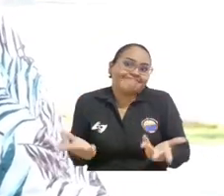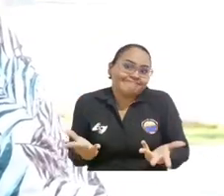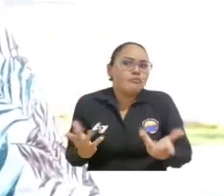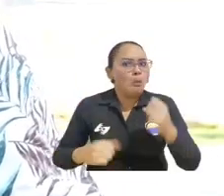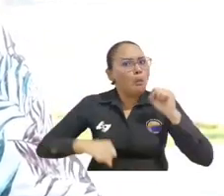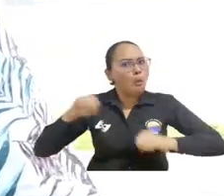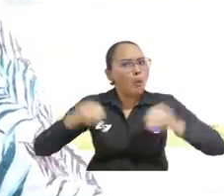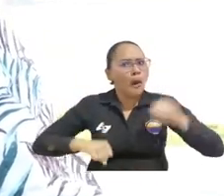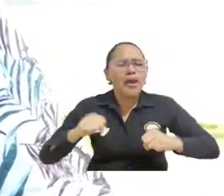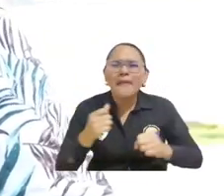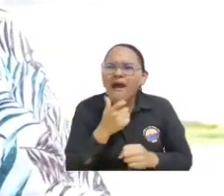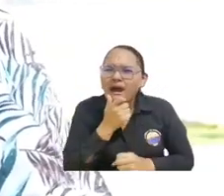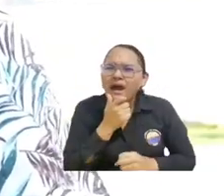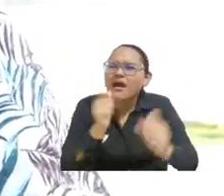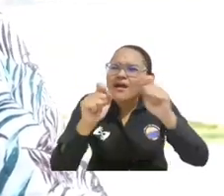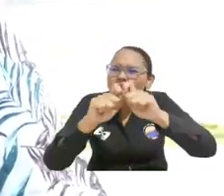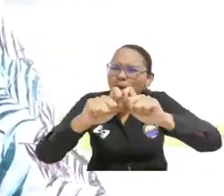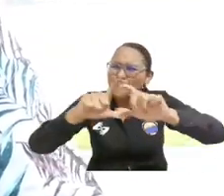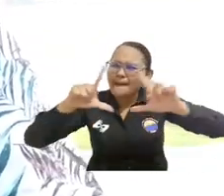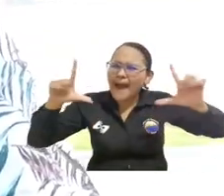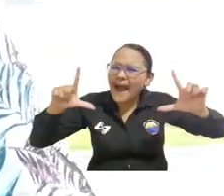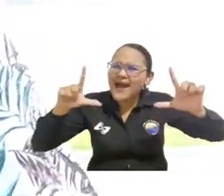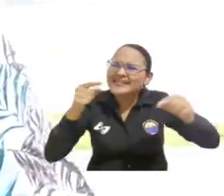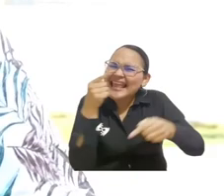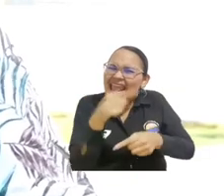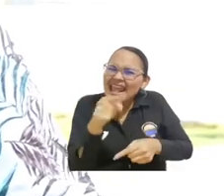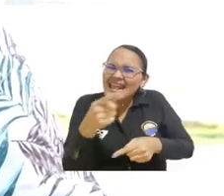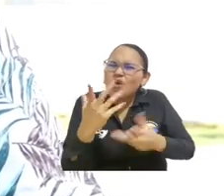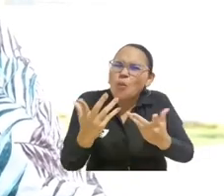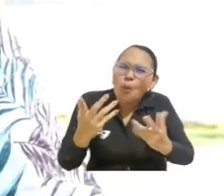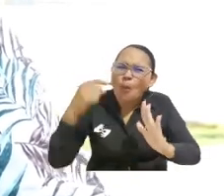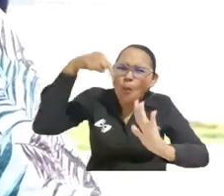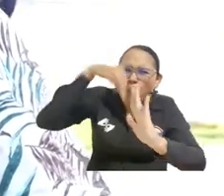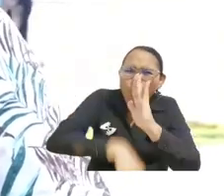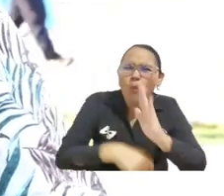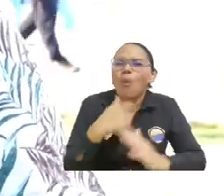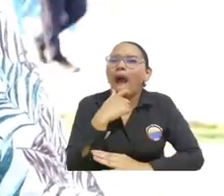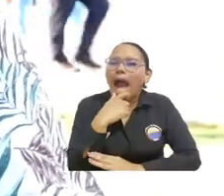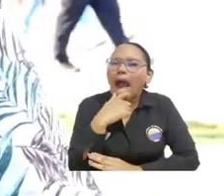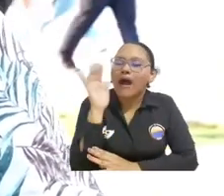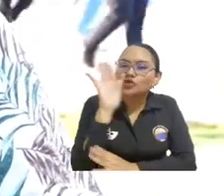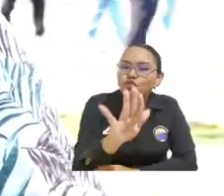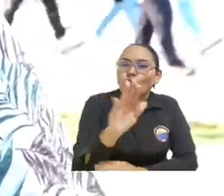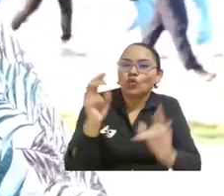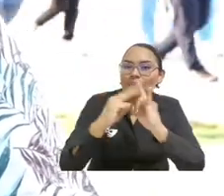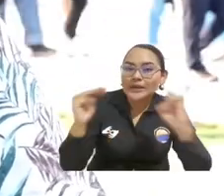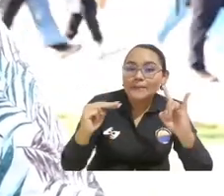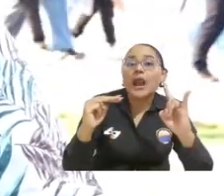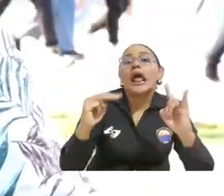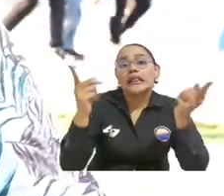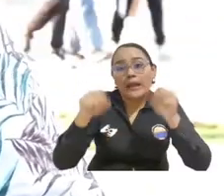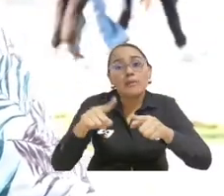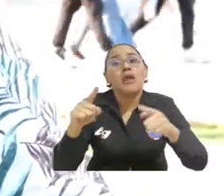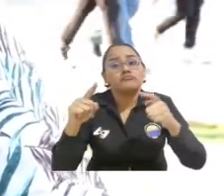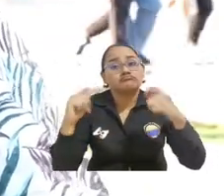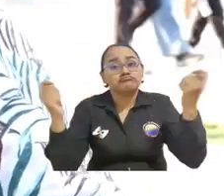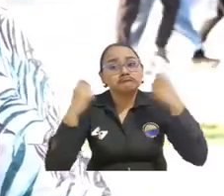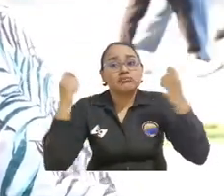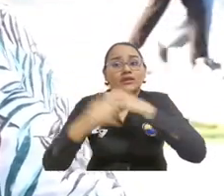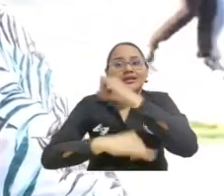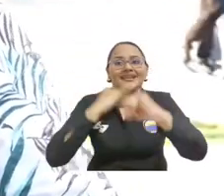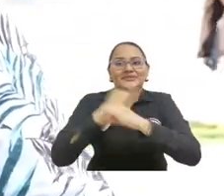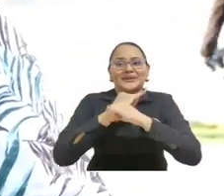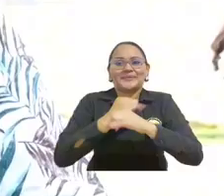universitaria, tener esa posibilidad de precisar en detalle todas esas convocatorias que existen tanto al interior de la